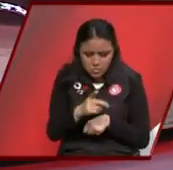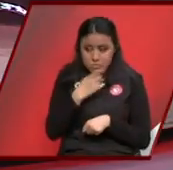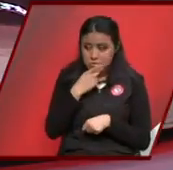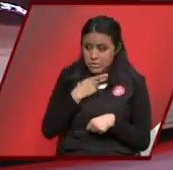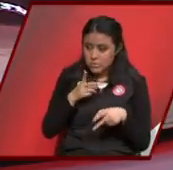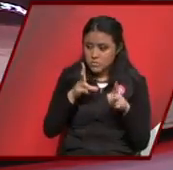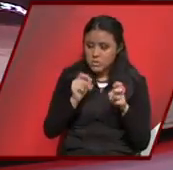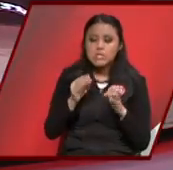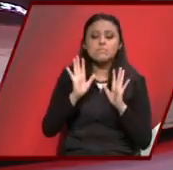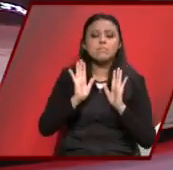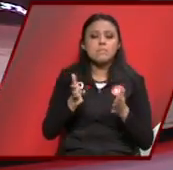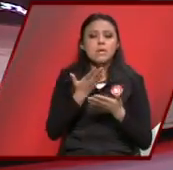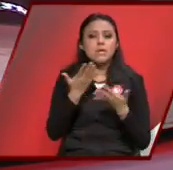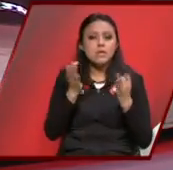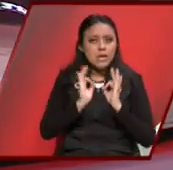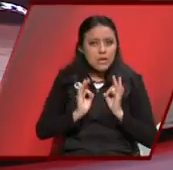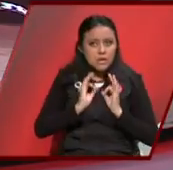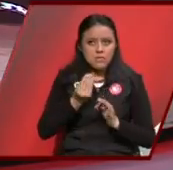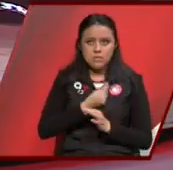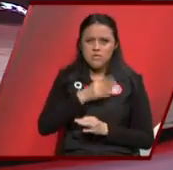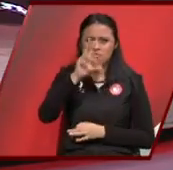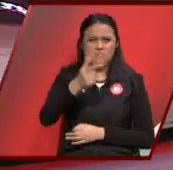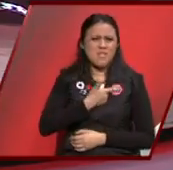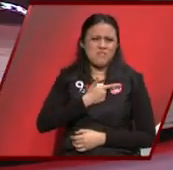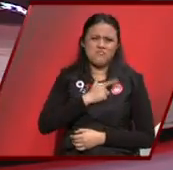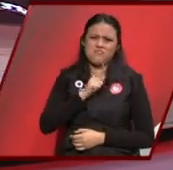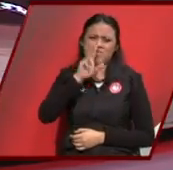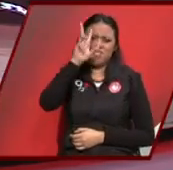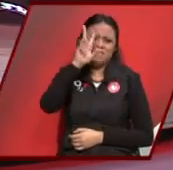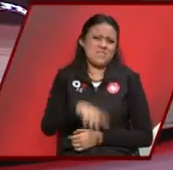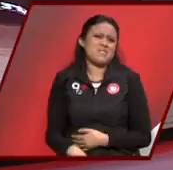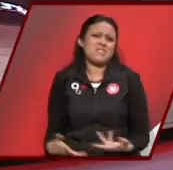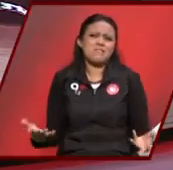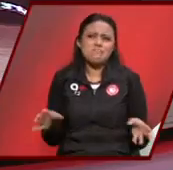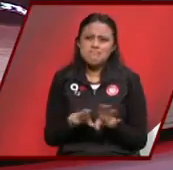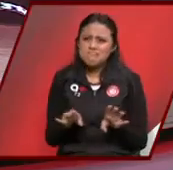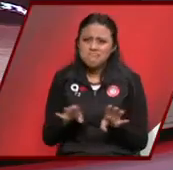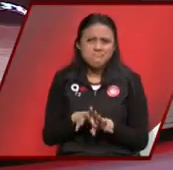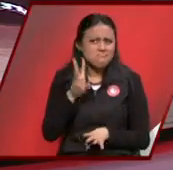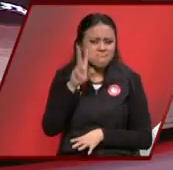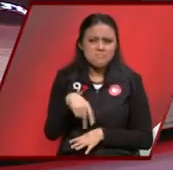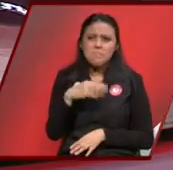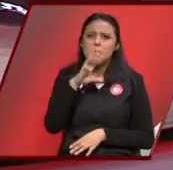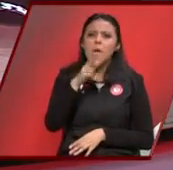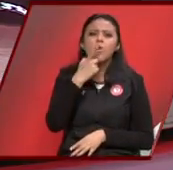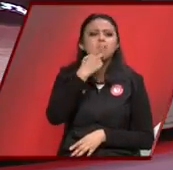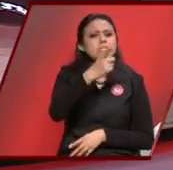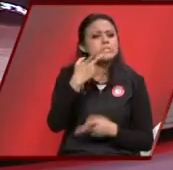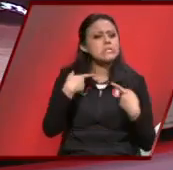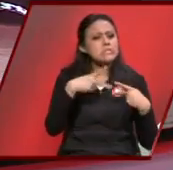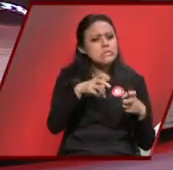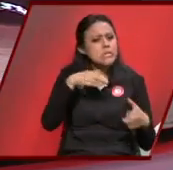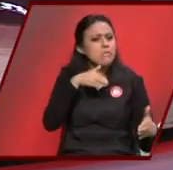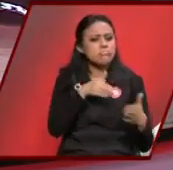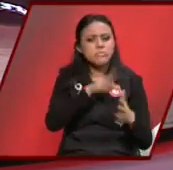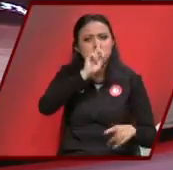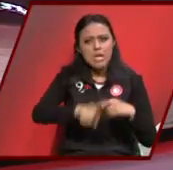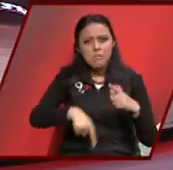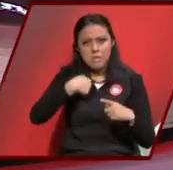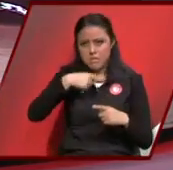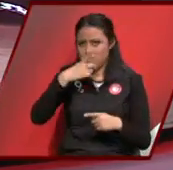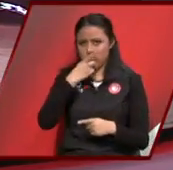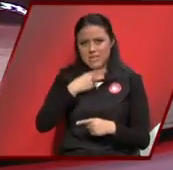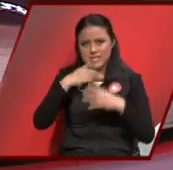resistencia. Aguanta 15 segundos. No me... Completamente. Perdónenme el exabrupto, pero no me jodan el día. Completamente. Mejor frenen a los asaltantes en lugar de que a mí me instruyan para que sea